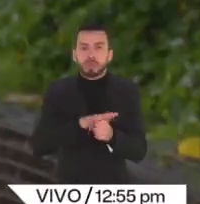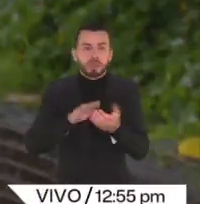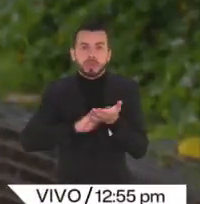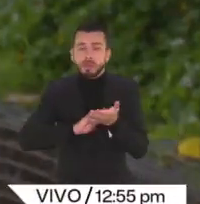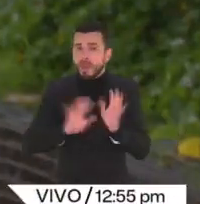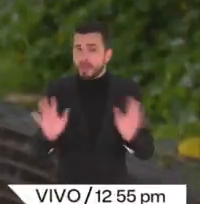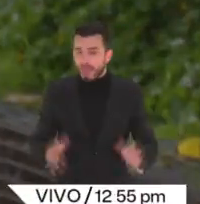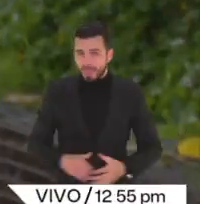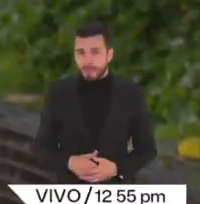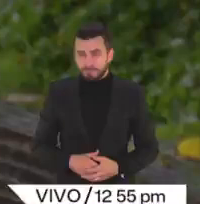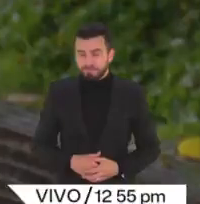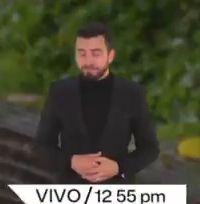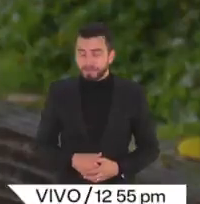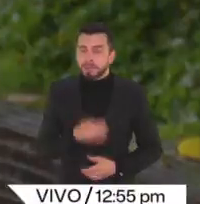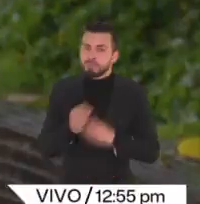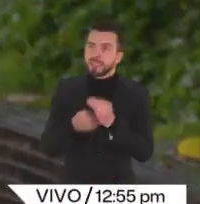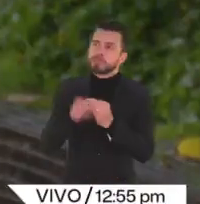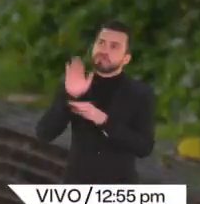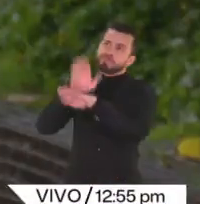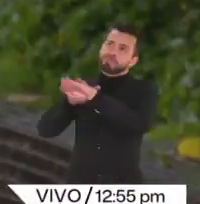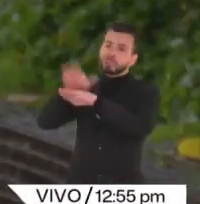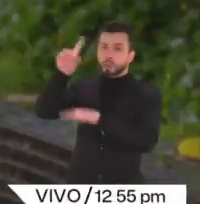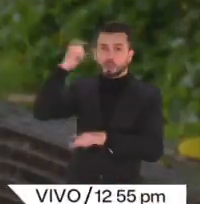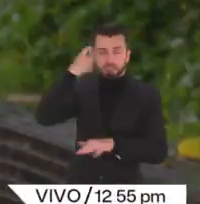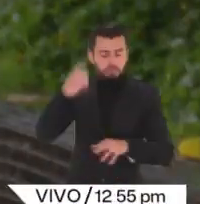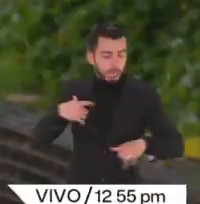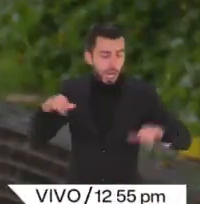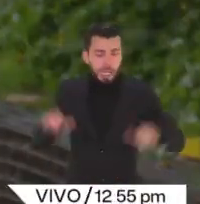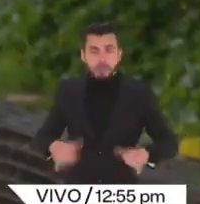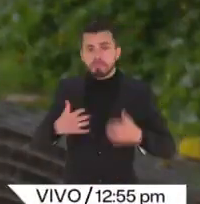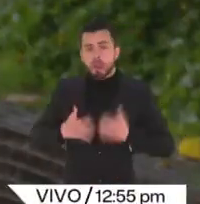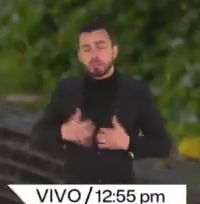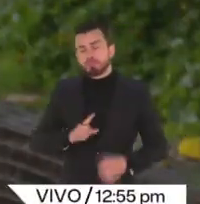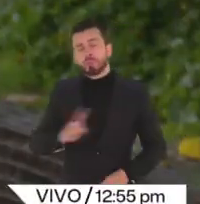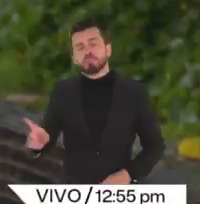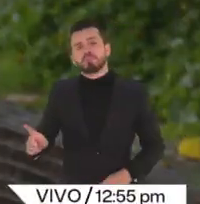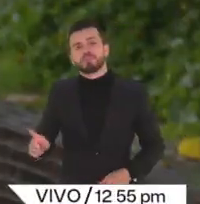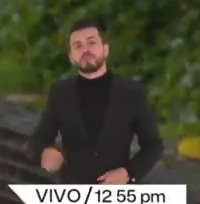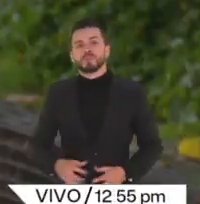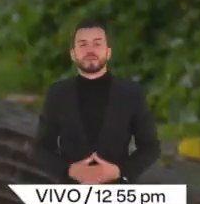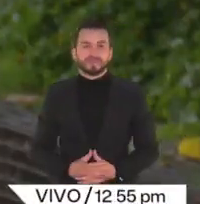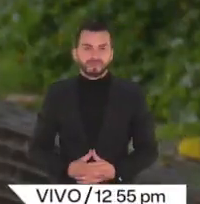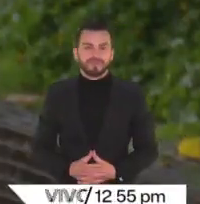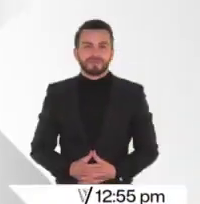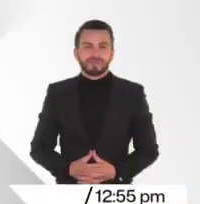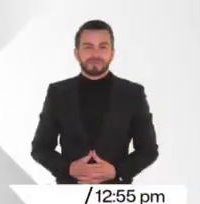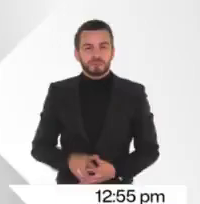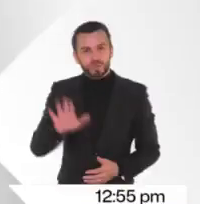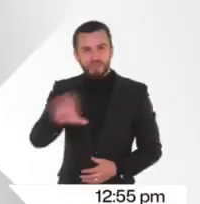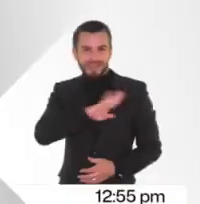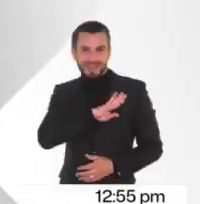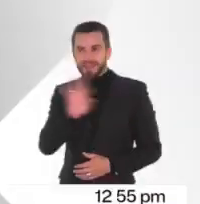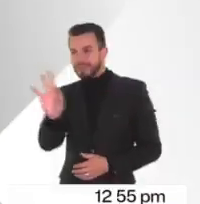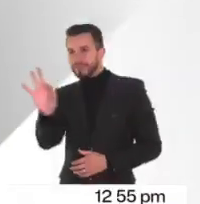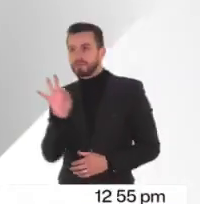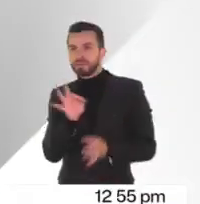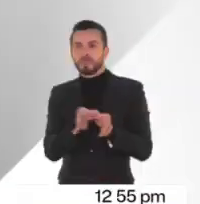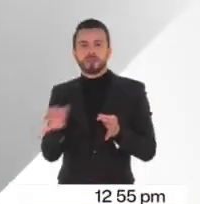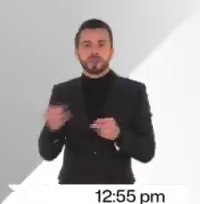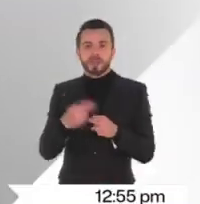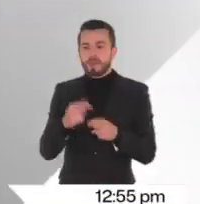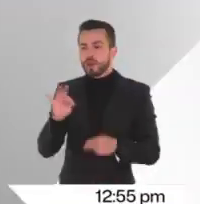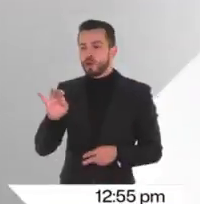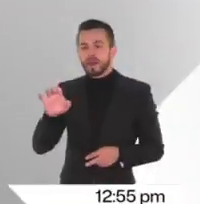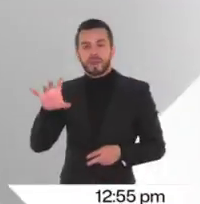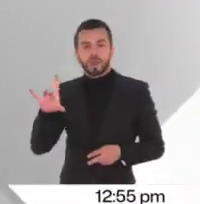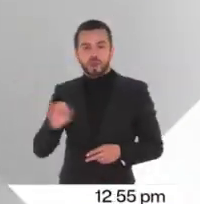asegura que permanecerá en el territorio y que no tiene miedo. El alcalde electo del municipio de Toledo, en el norte